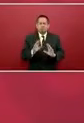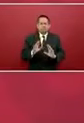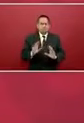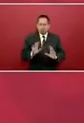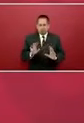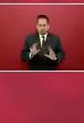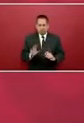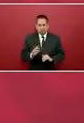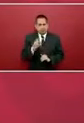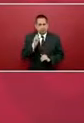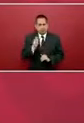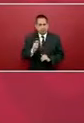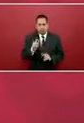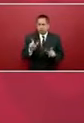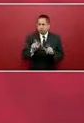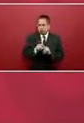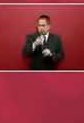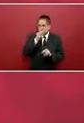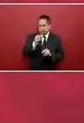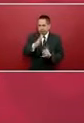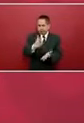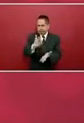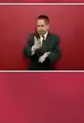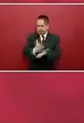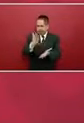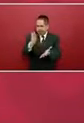Nada más decirles que ya